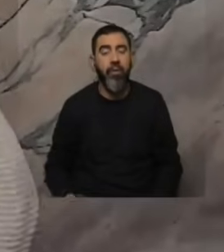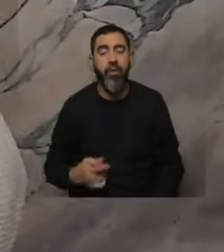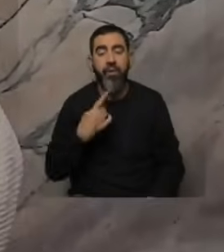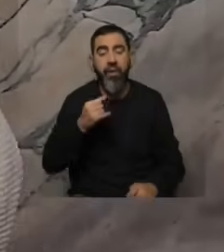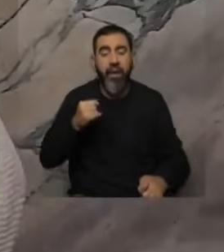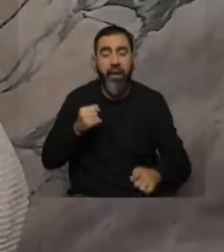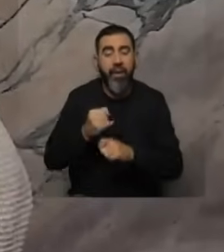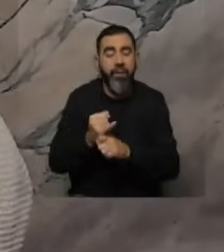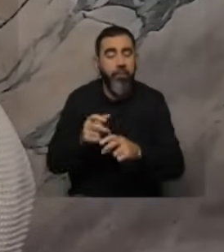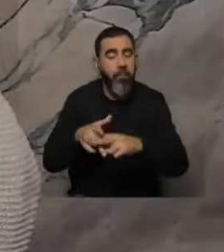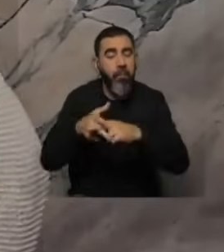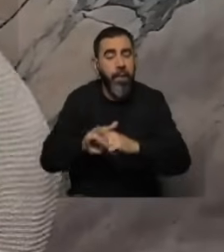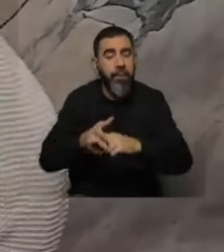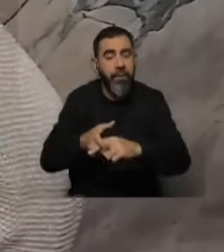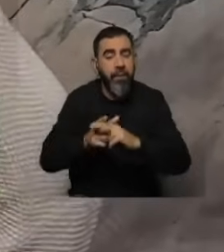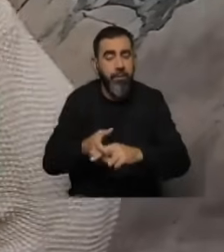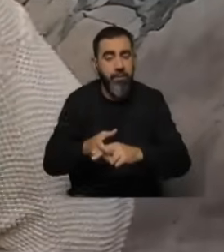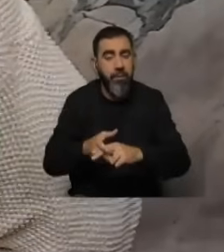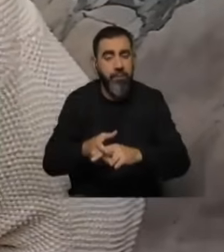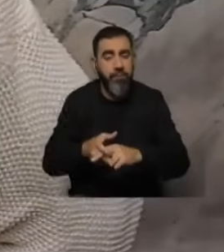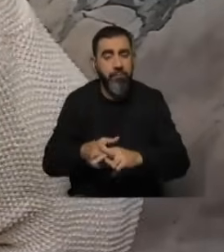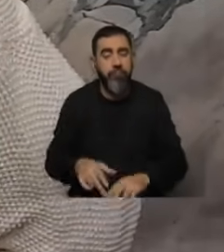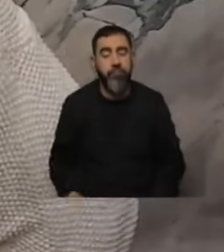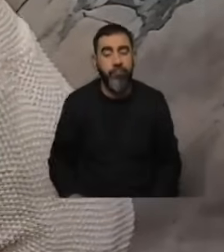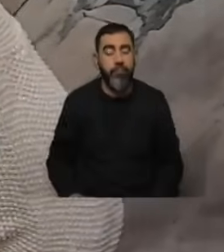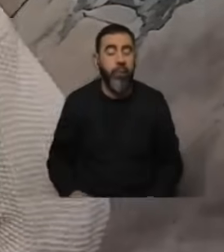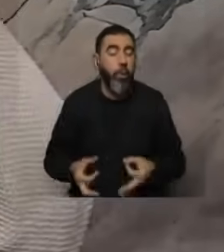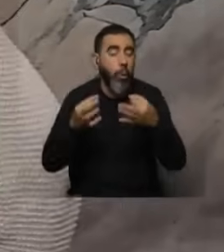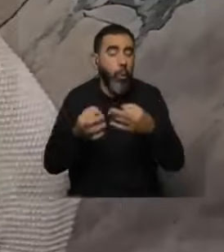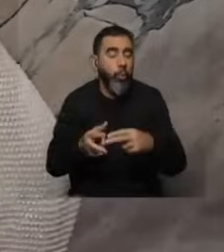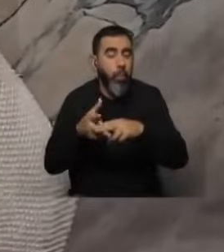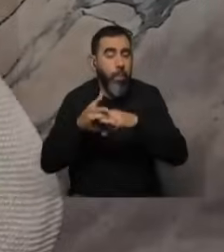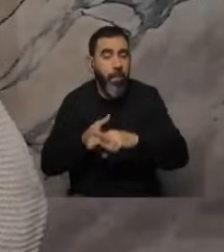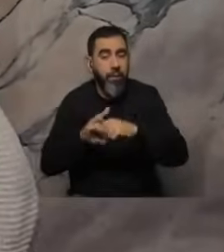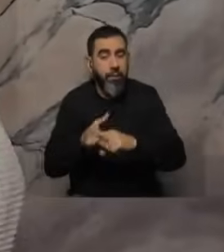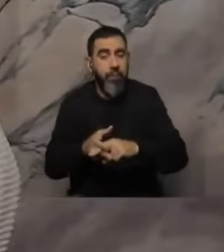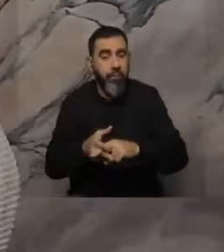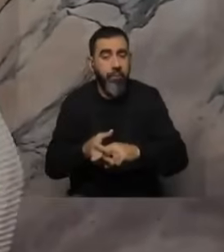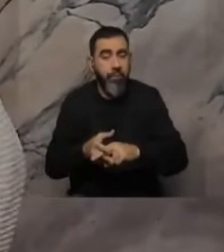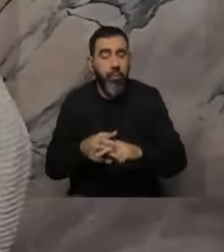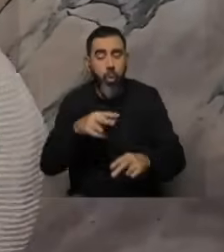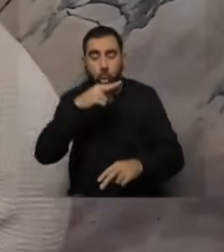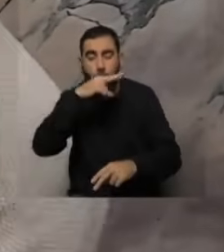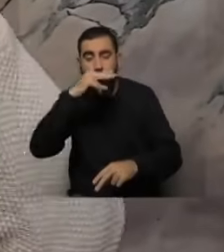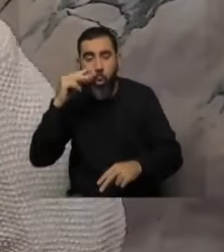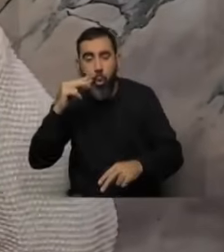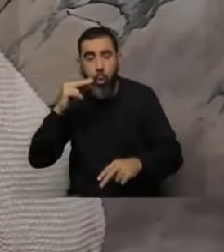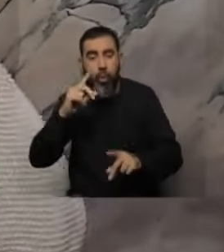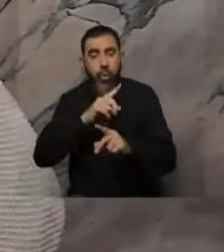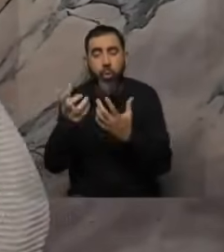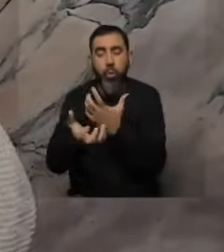de mantenimiento Y que en la operación de mantenimiento y var olores que no son